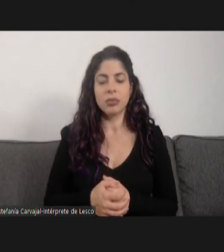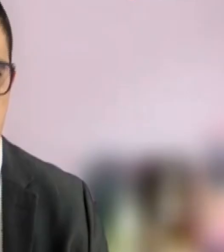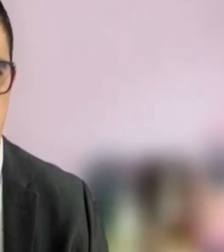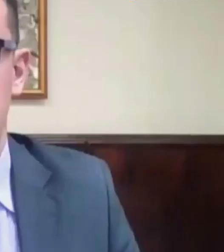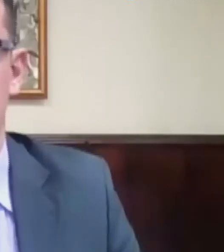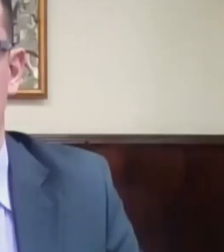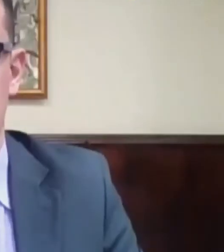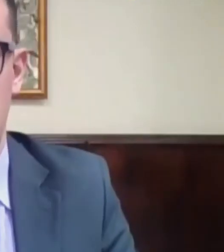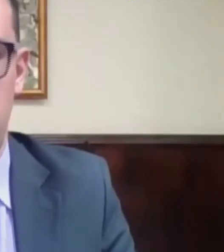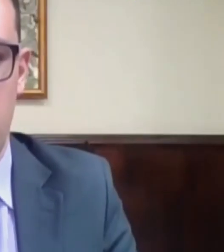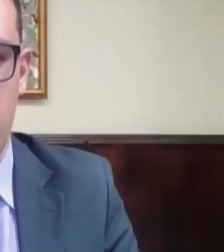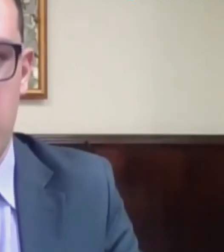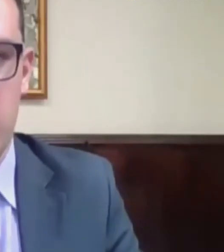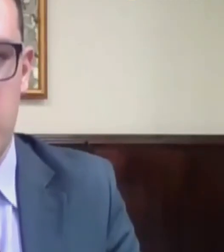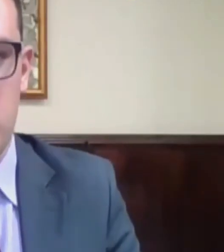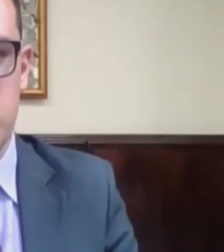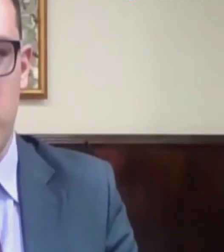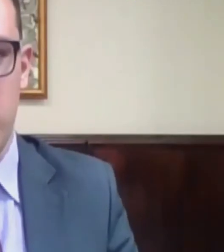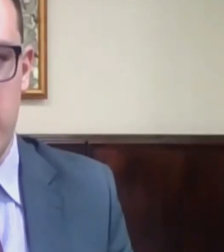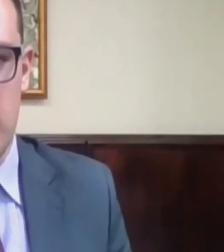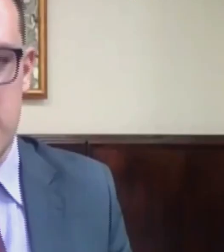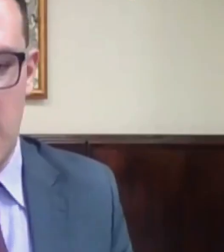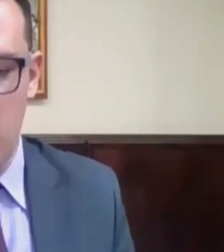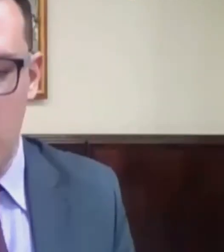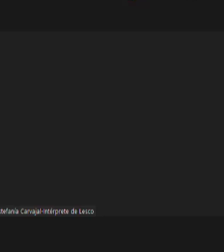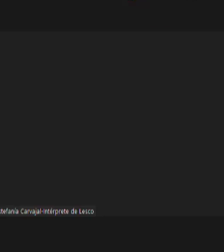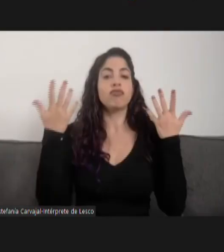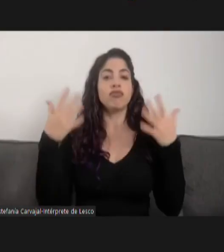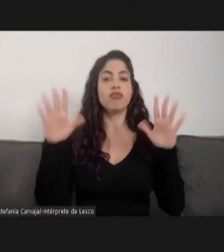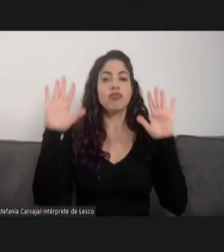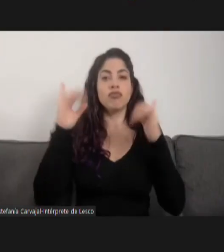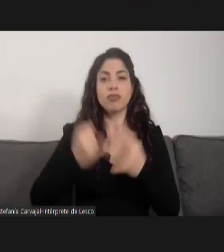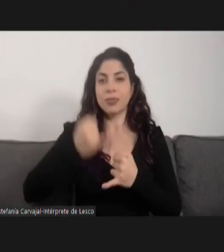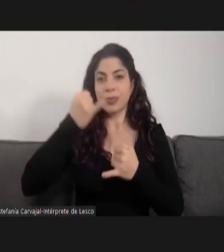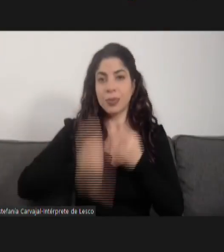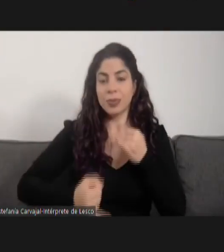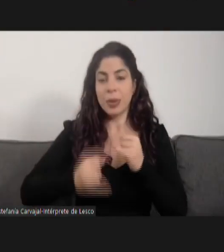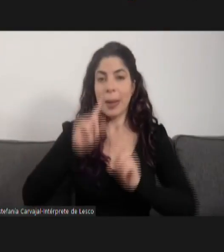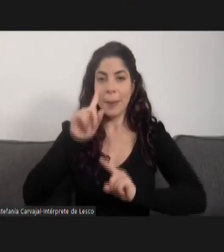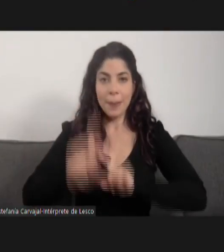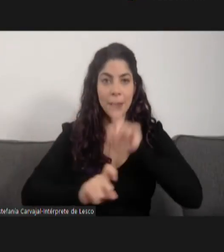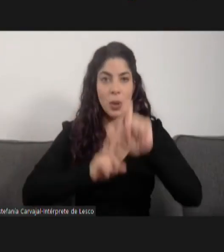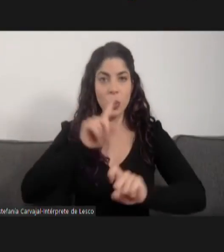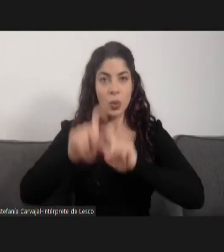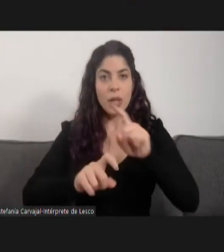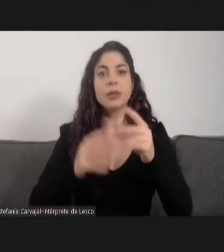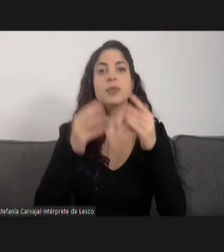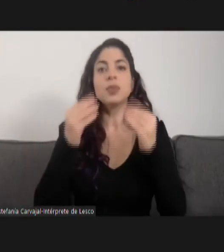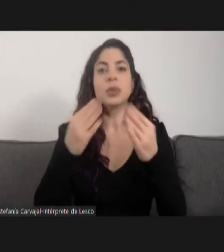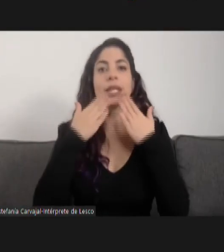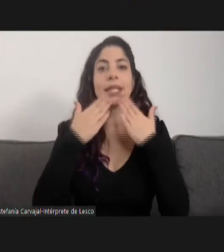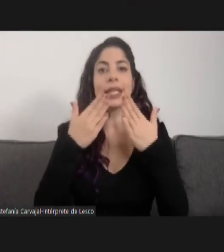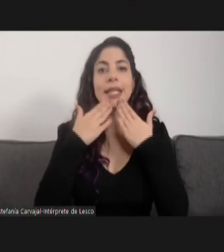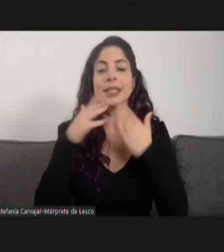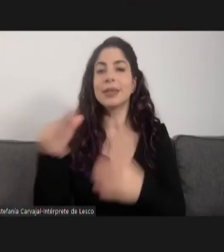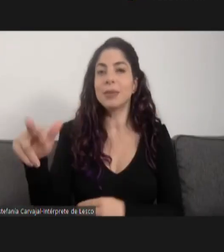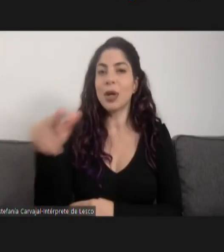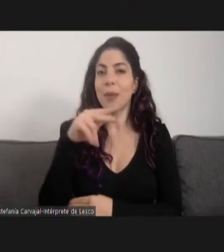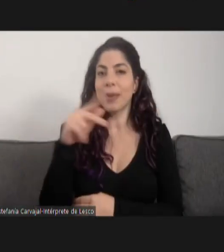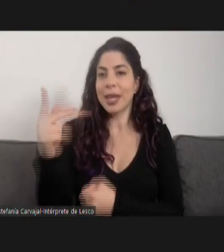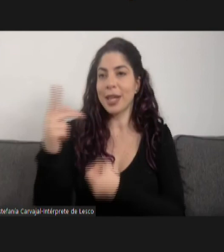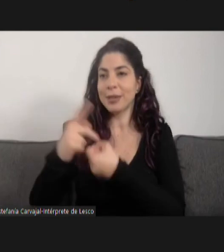Muchas gracias. De esta forma, damos por finalizado el periodo de consultas. Muchas gracias a los colegas que